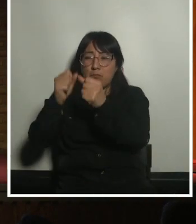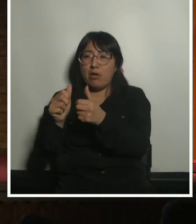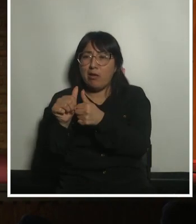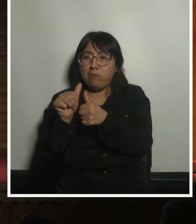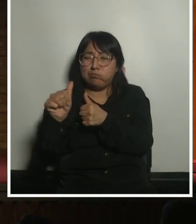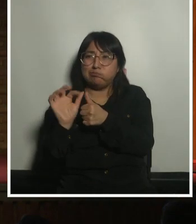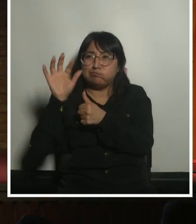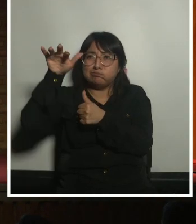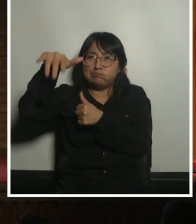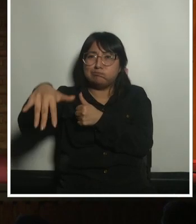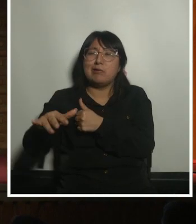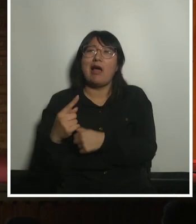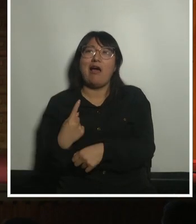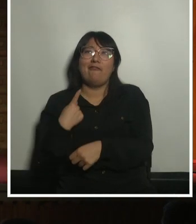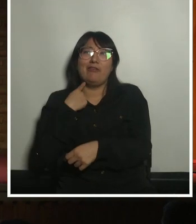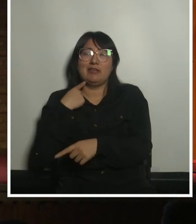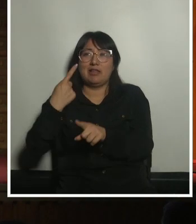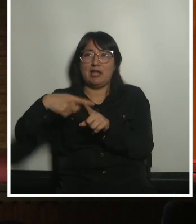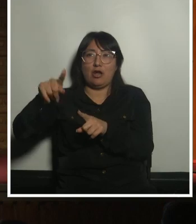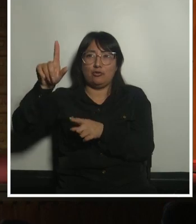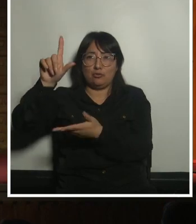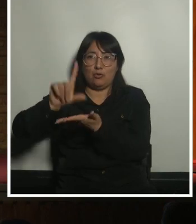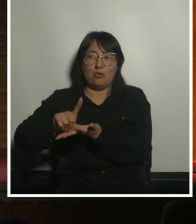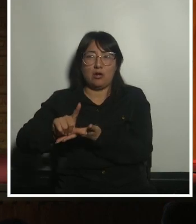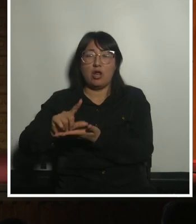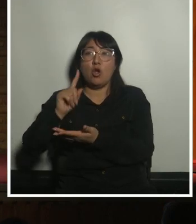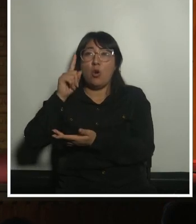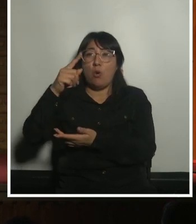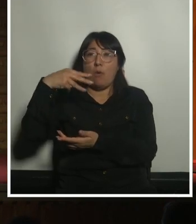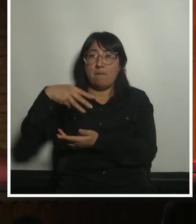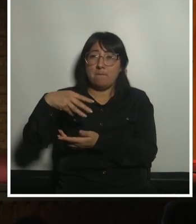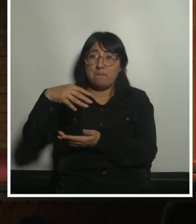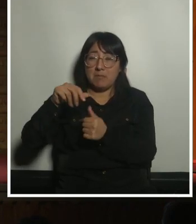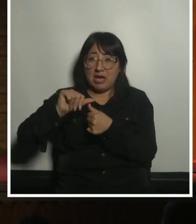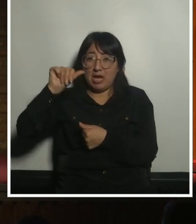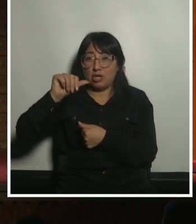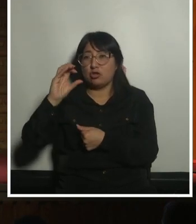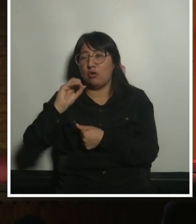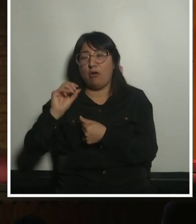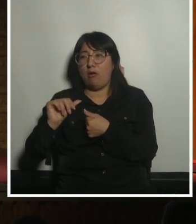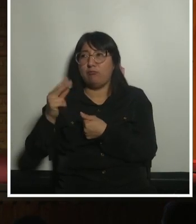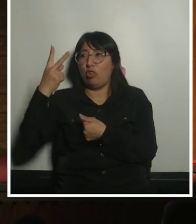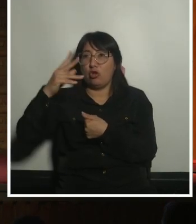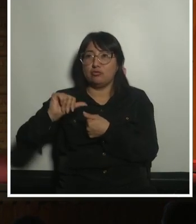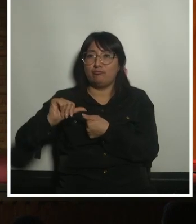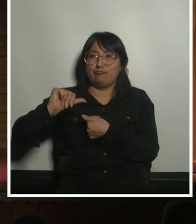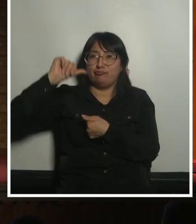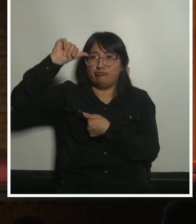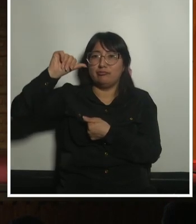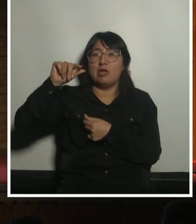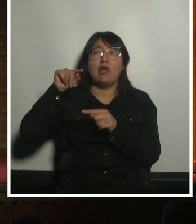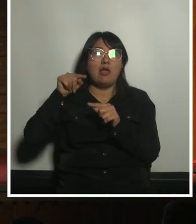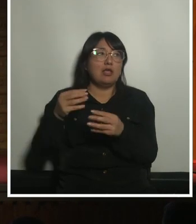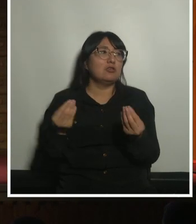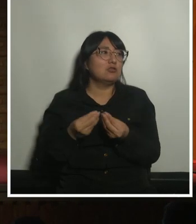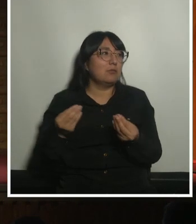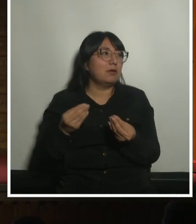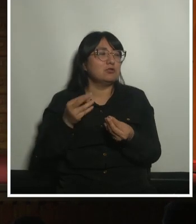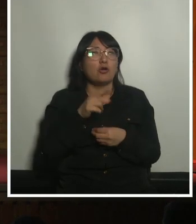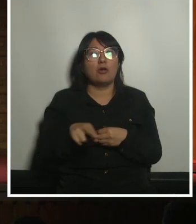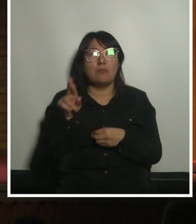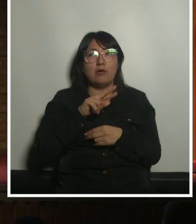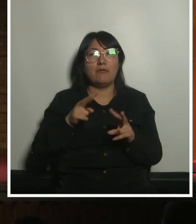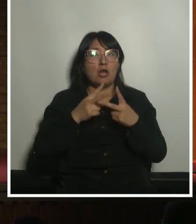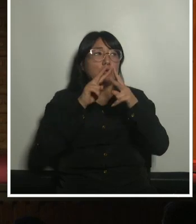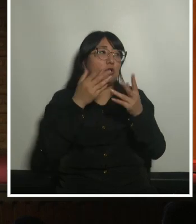generar afectaciones, por lo menos en 1 metro, 1,5 metros de inundación. Parte de lo que pasó con la reconstrucción, bueno, y